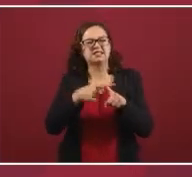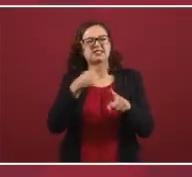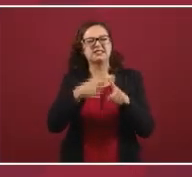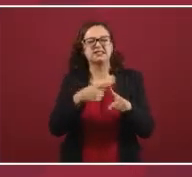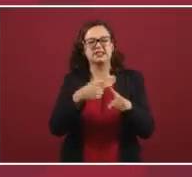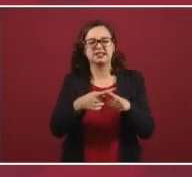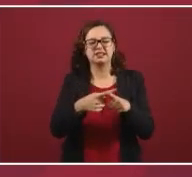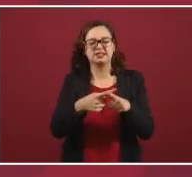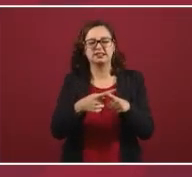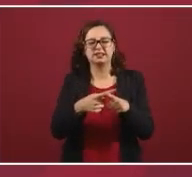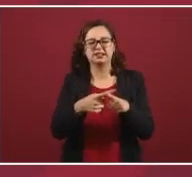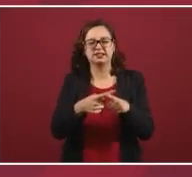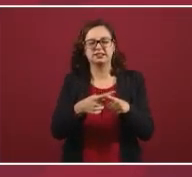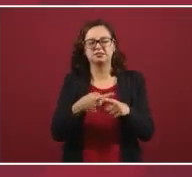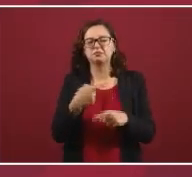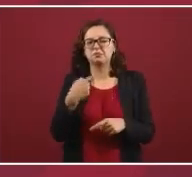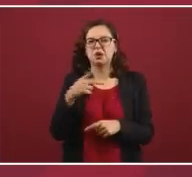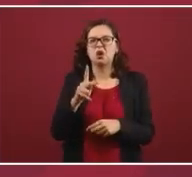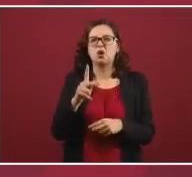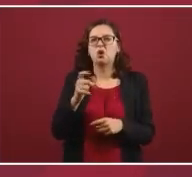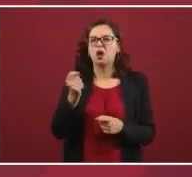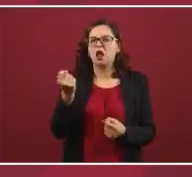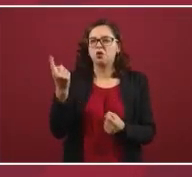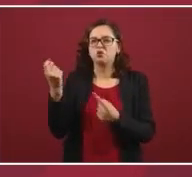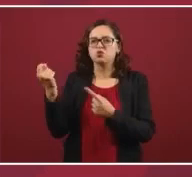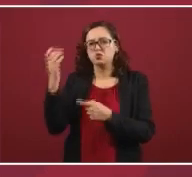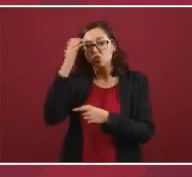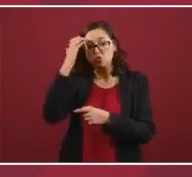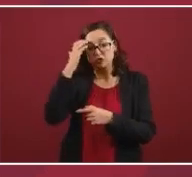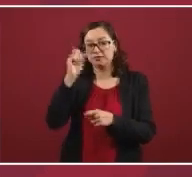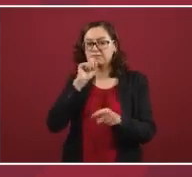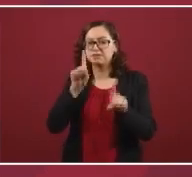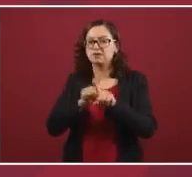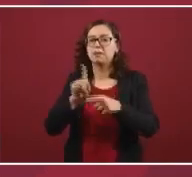eso es fue un extraordinario pintor,